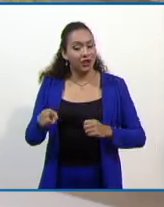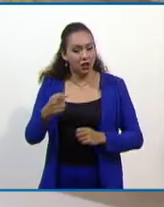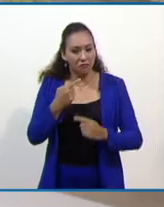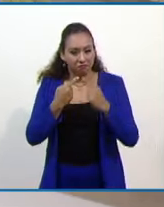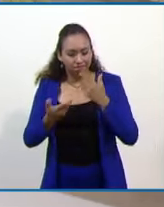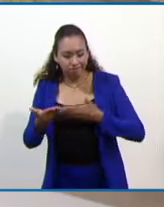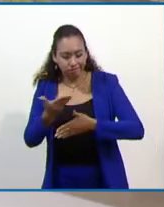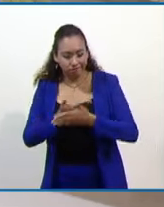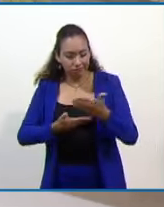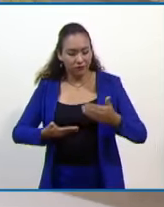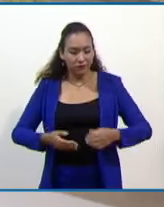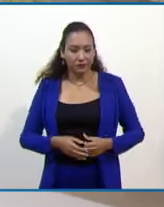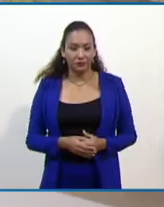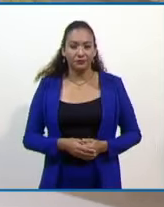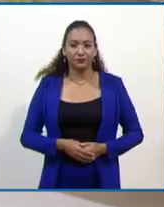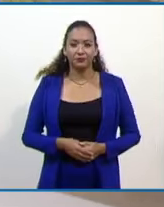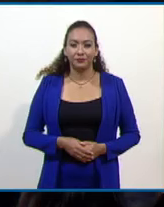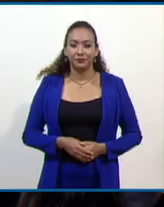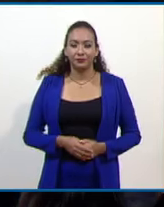el Ejecutivo Federal.